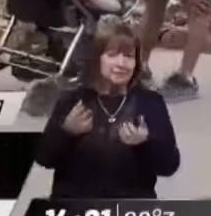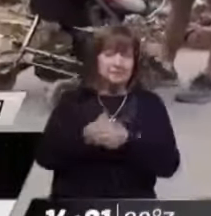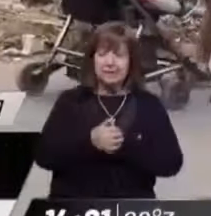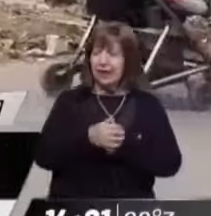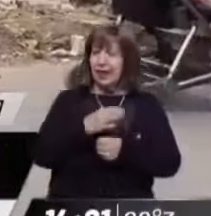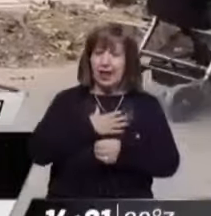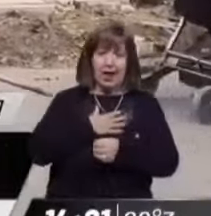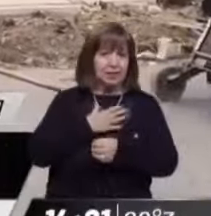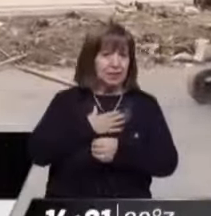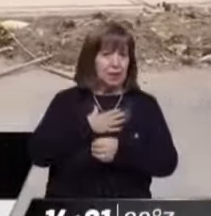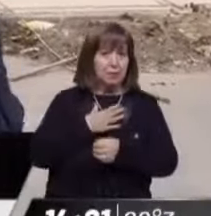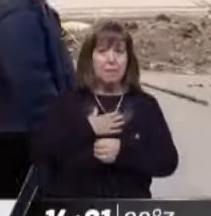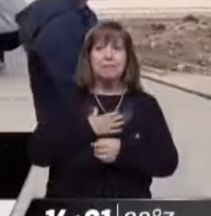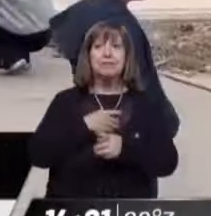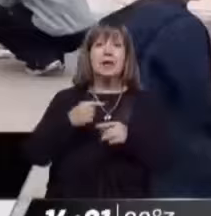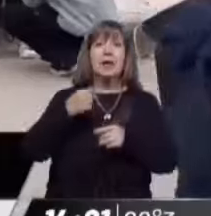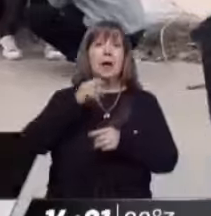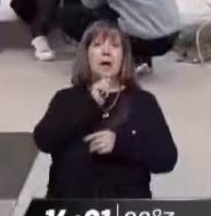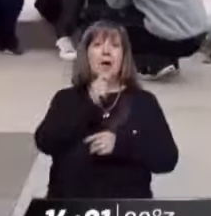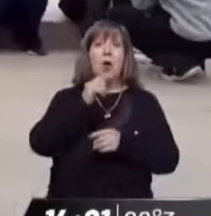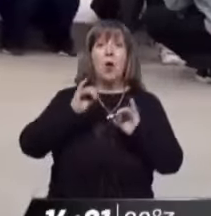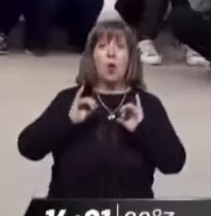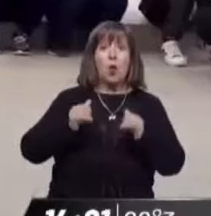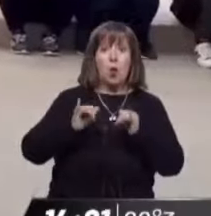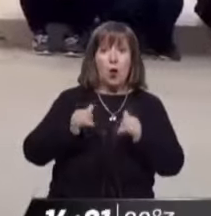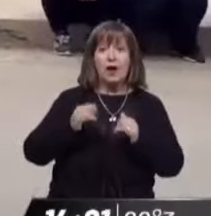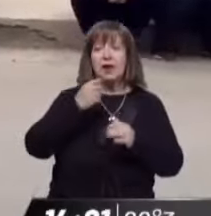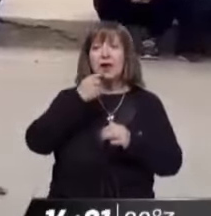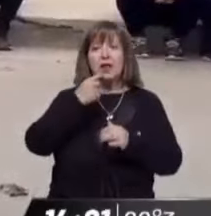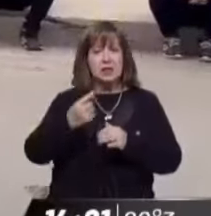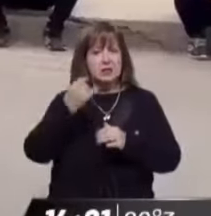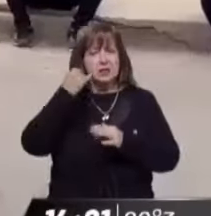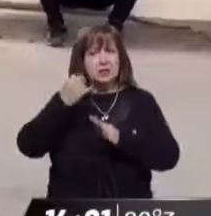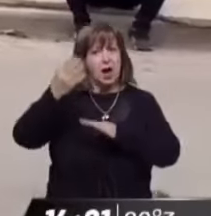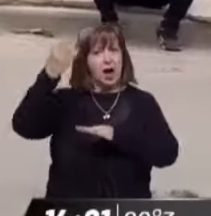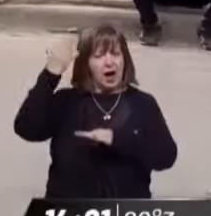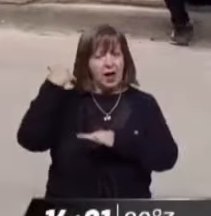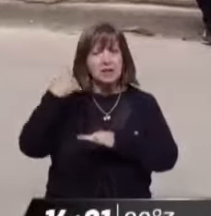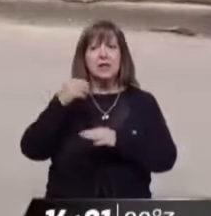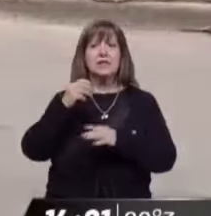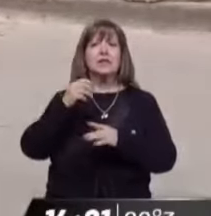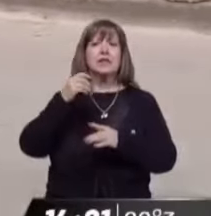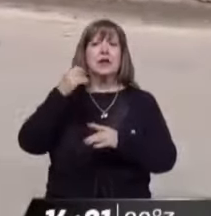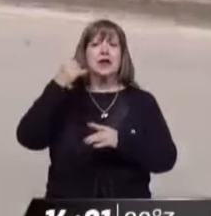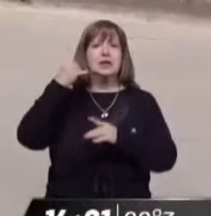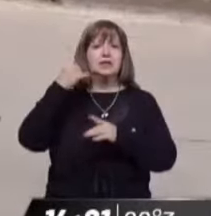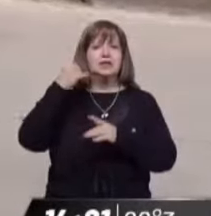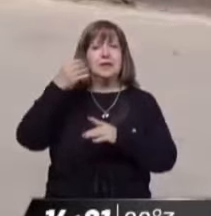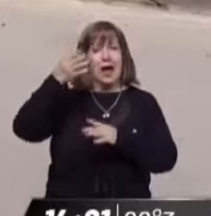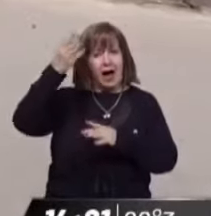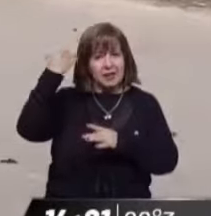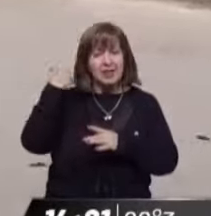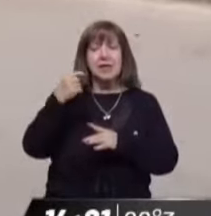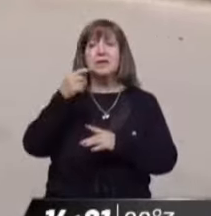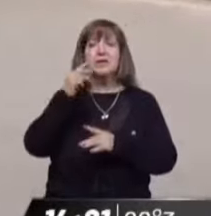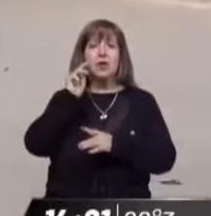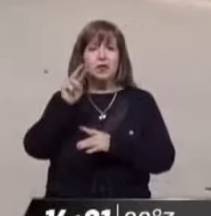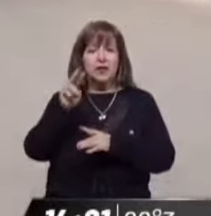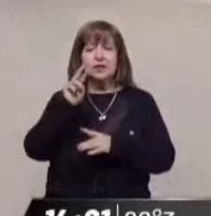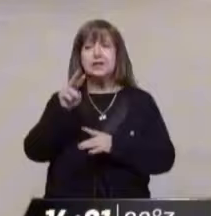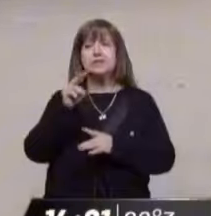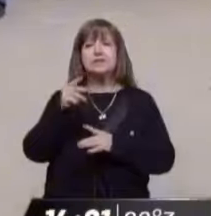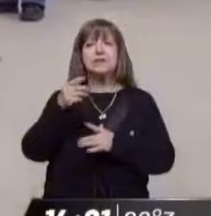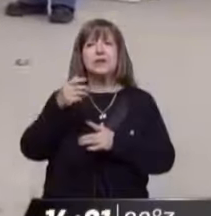de ventas a través de Facebook y de Marketplace, porque recién nos contabas que ayer vieron también a gente vendiéndola cuando habían ido a retirarla a otro